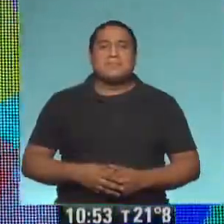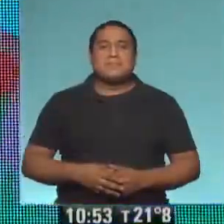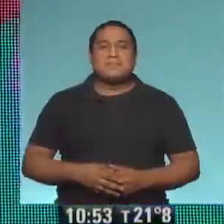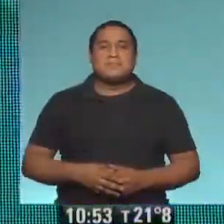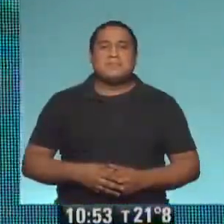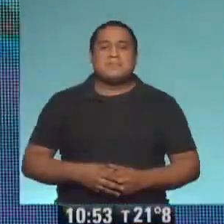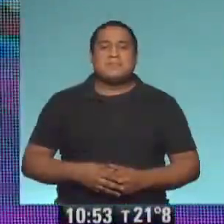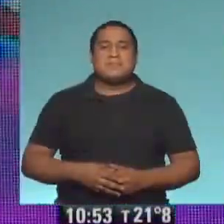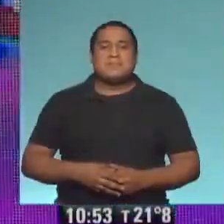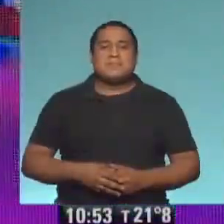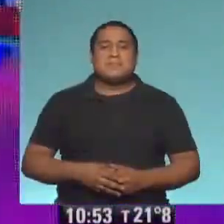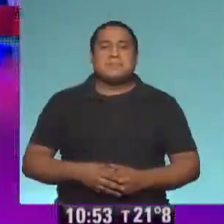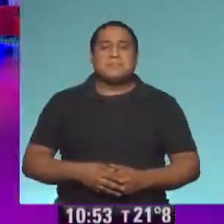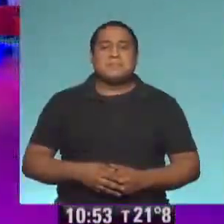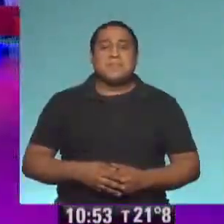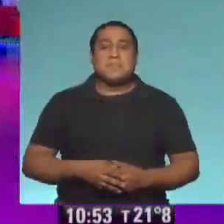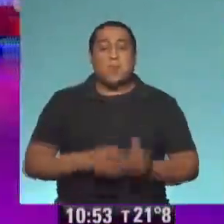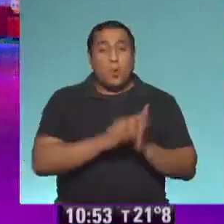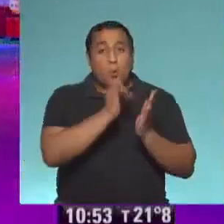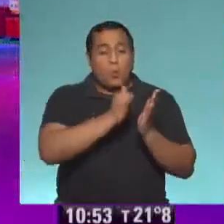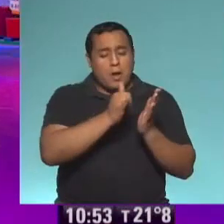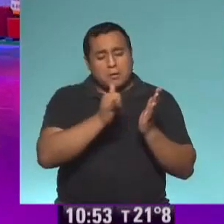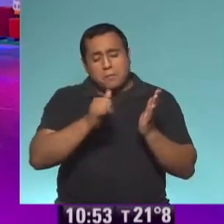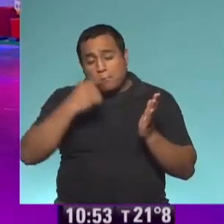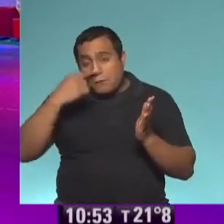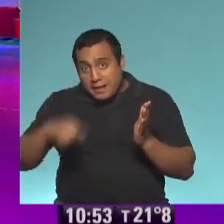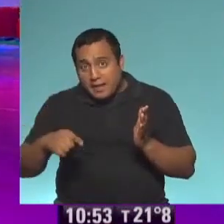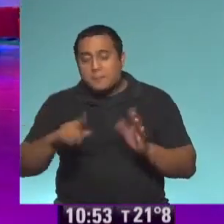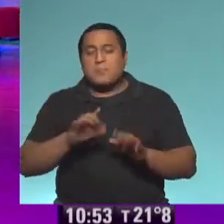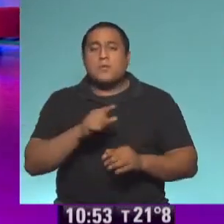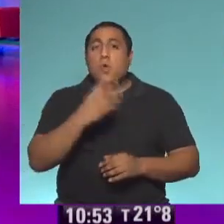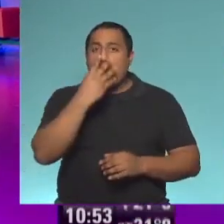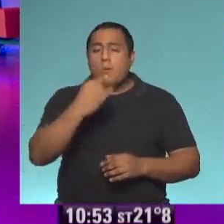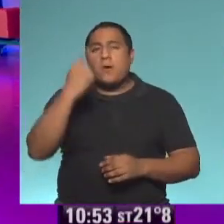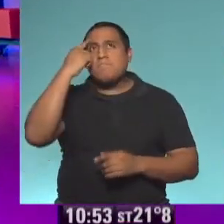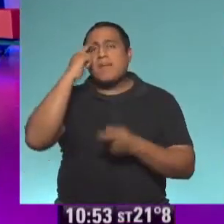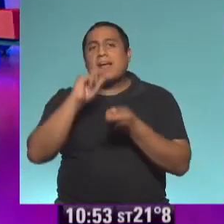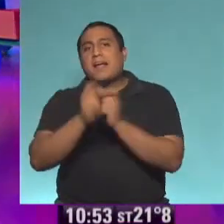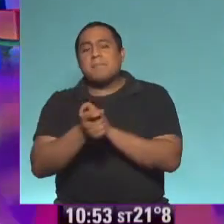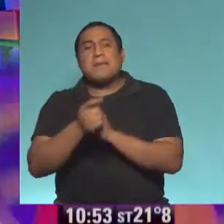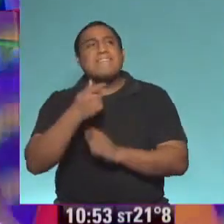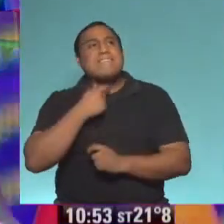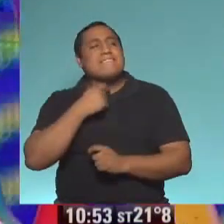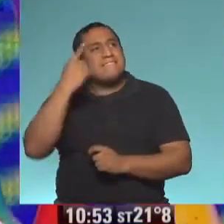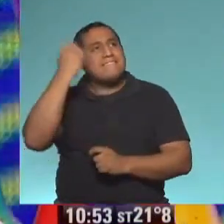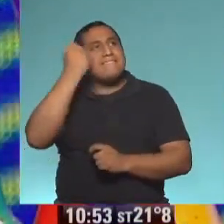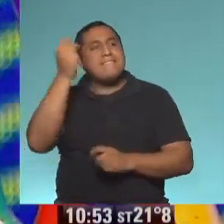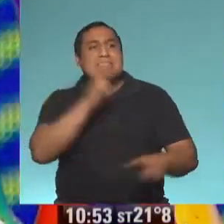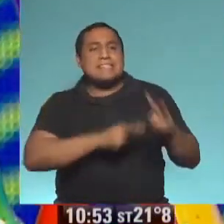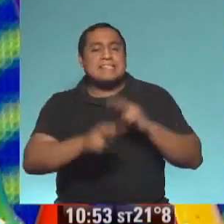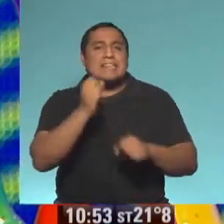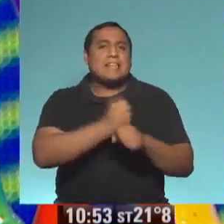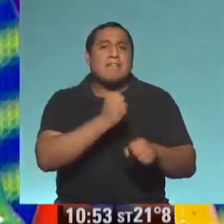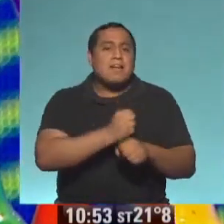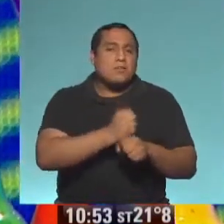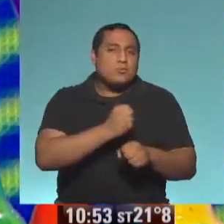Parece que, al fin del cuento, el lobo cambió de planes. Quería buscar trabajo, tener días más